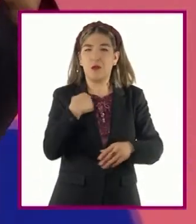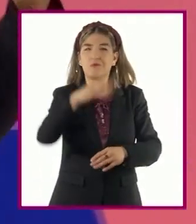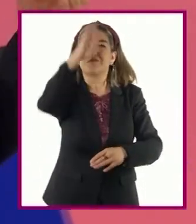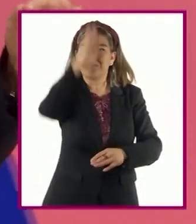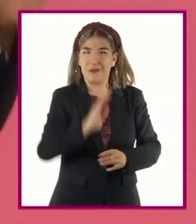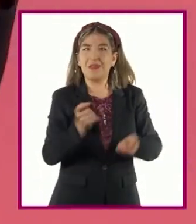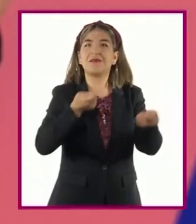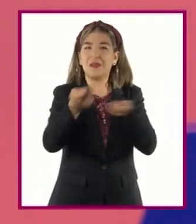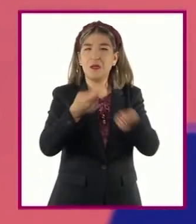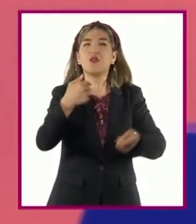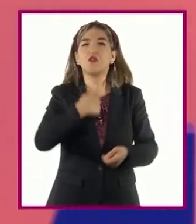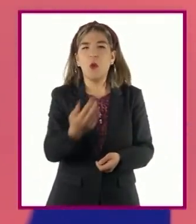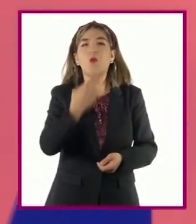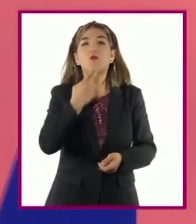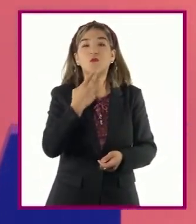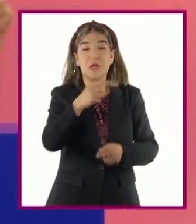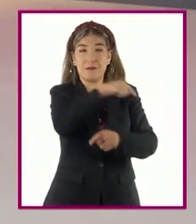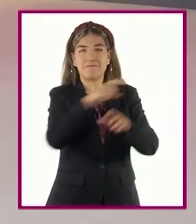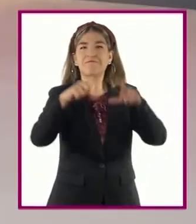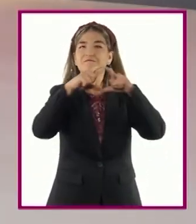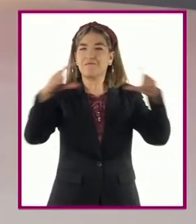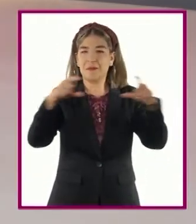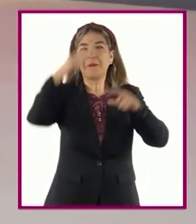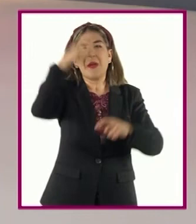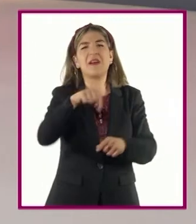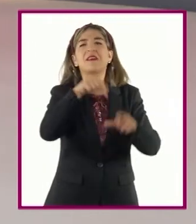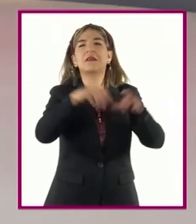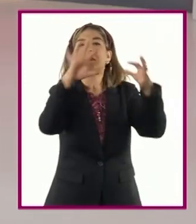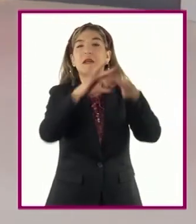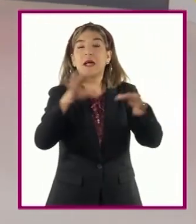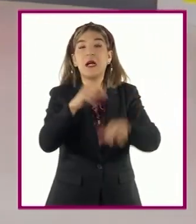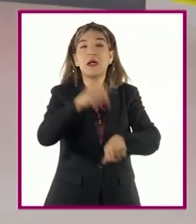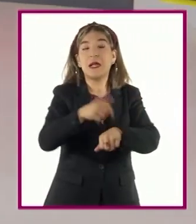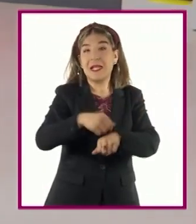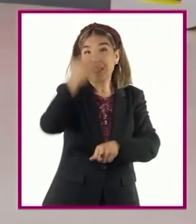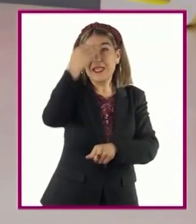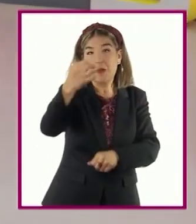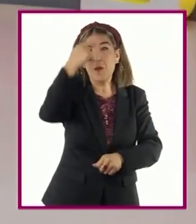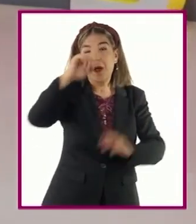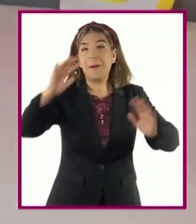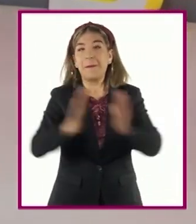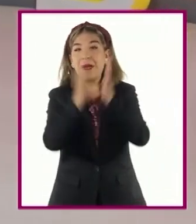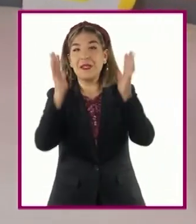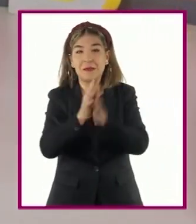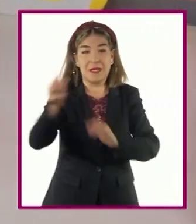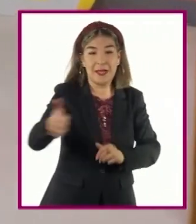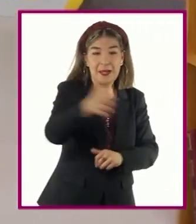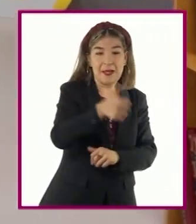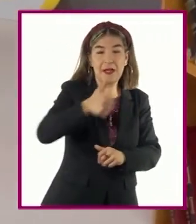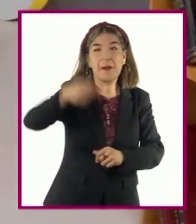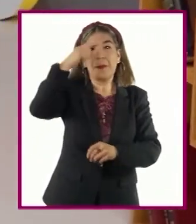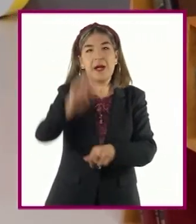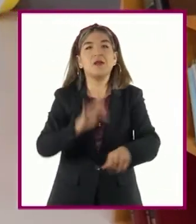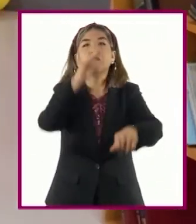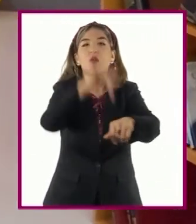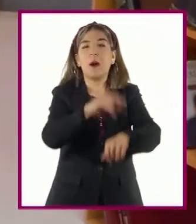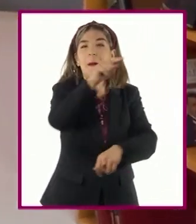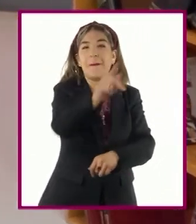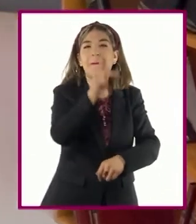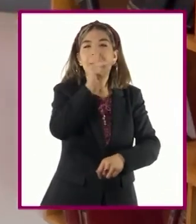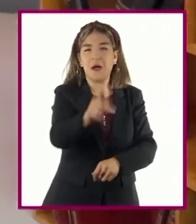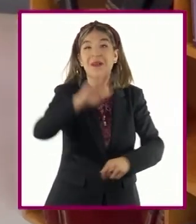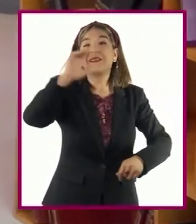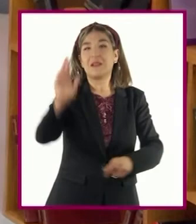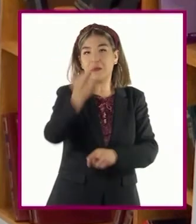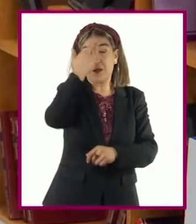redonda, utilicé estas tarjetas que iban indicando el tiempo a los participantes para ceder la palabra.